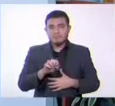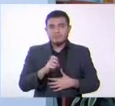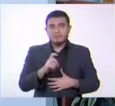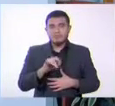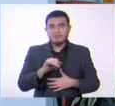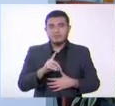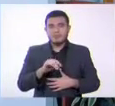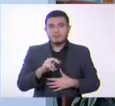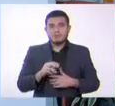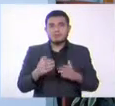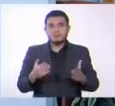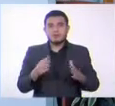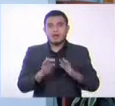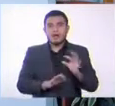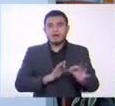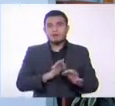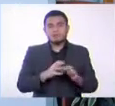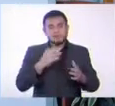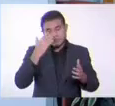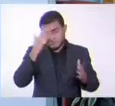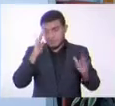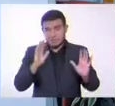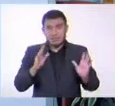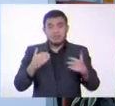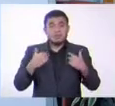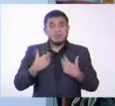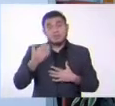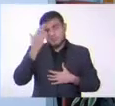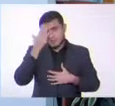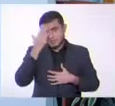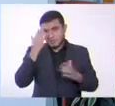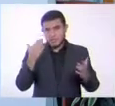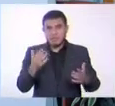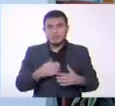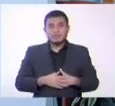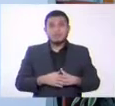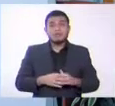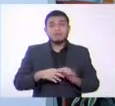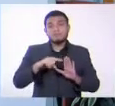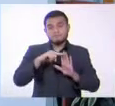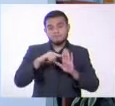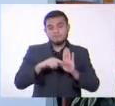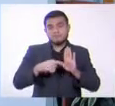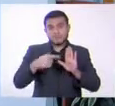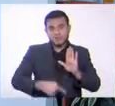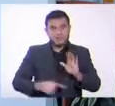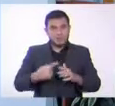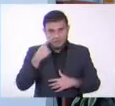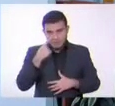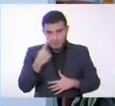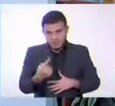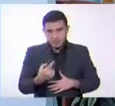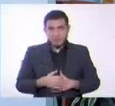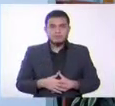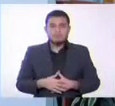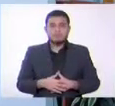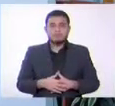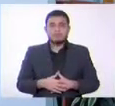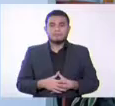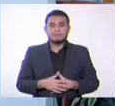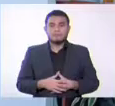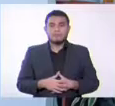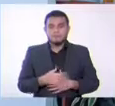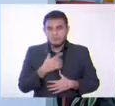un átomo que es desconocido, debemos tomar en cuenta las reglas que acabamos de escuchar. En este